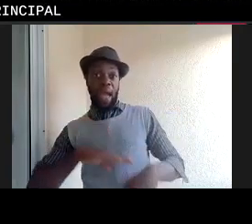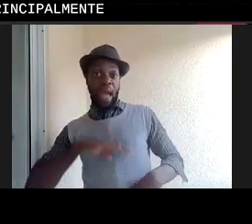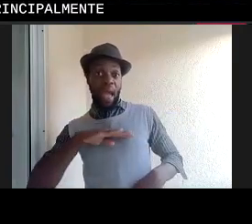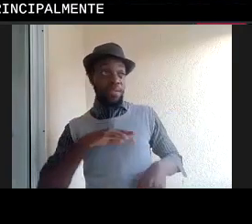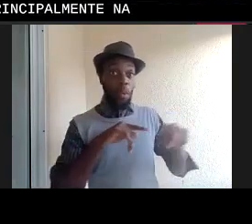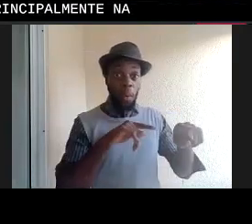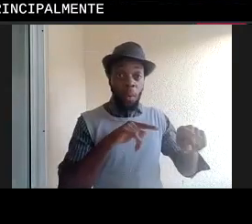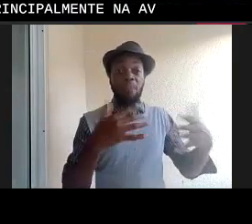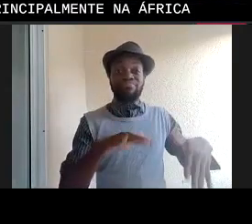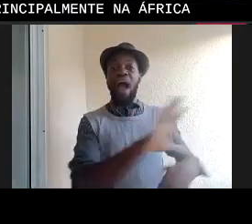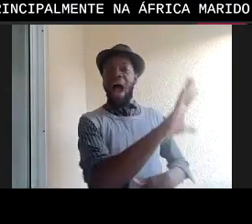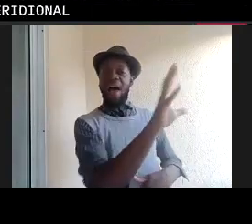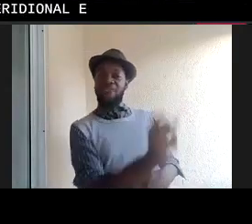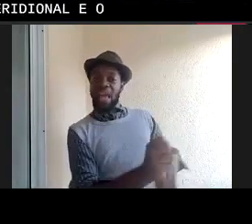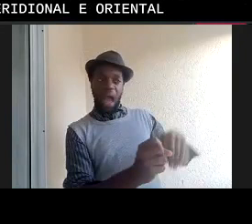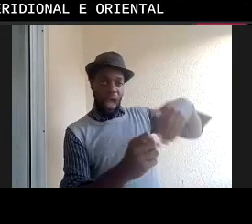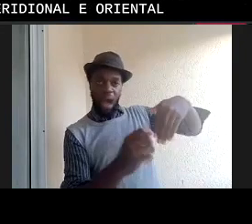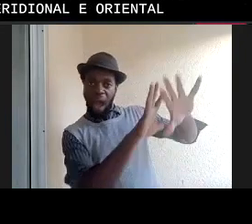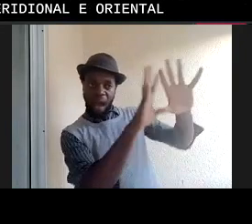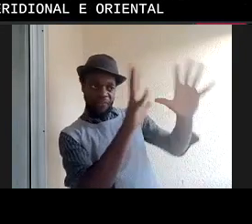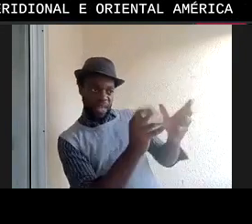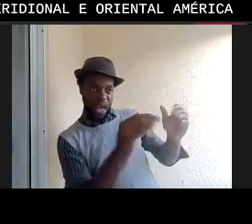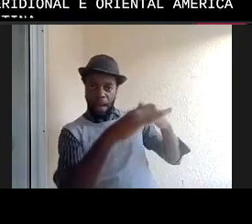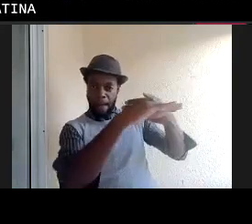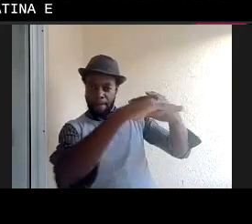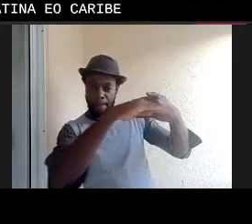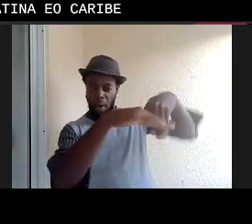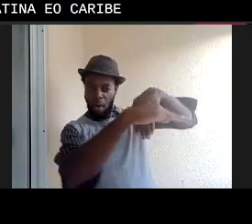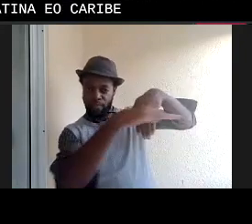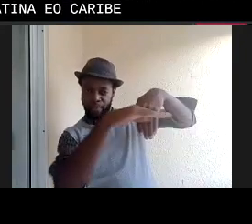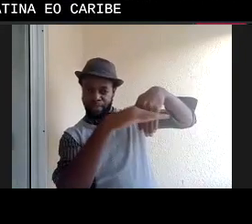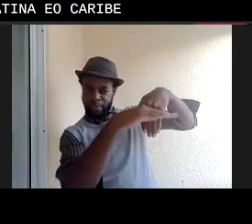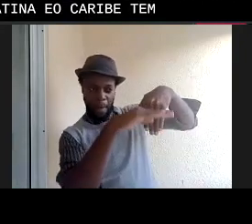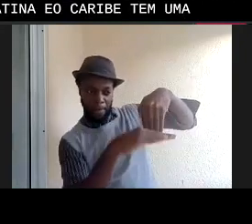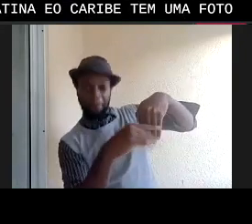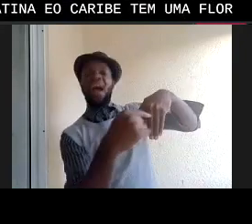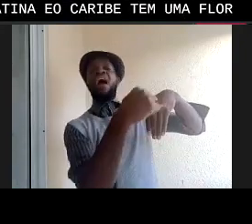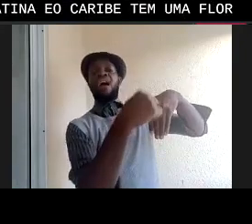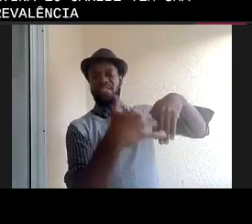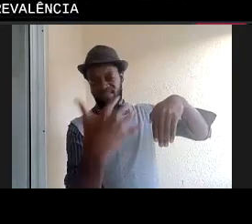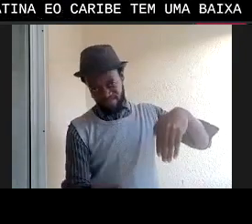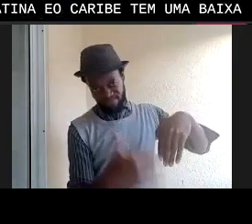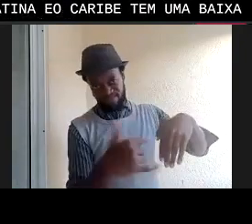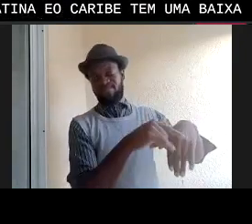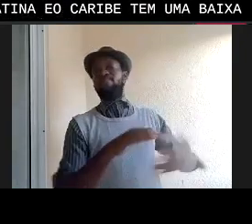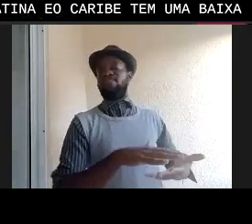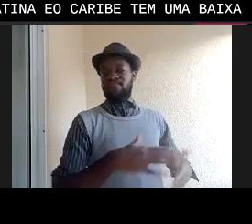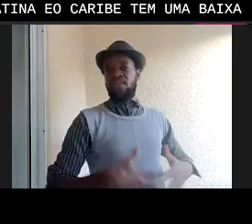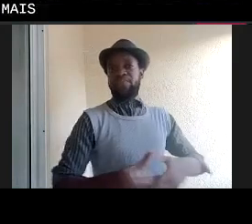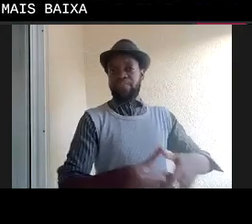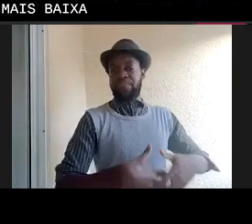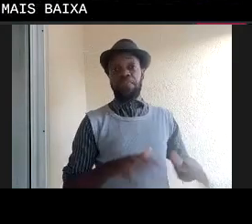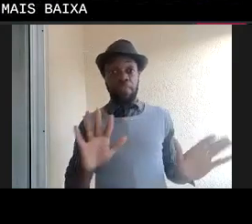y oriental. América Latina y el Caribe tiene una prevalencia baja, y la más baja de